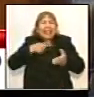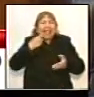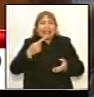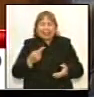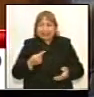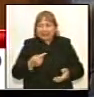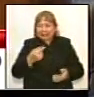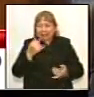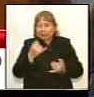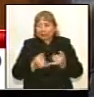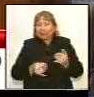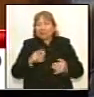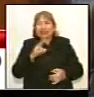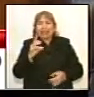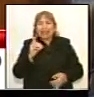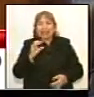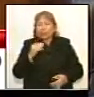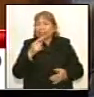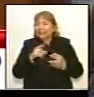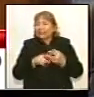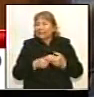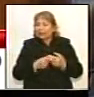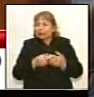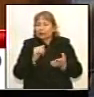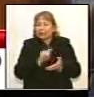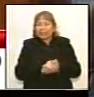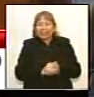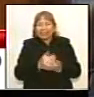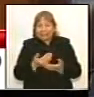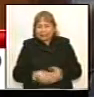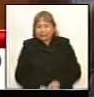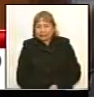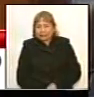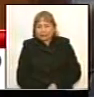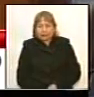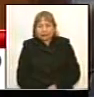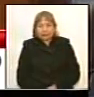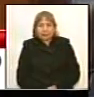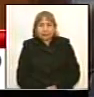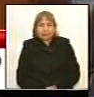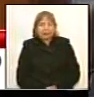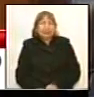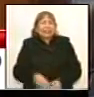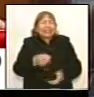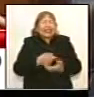de última ratio, qué cosa es el principio de mínima intervención, qué cosa realmente es